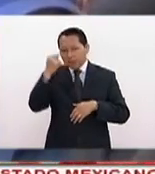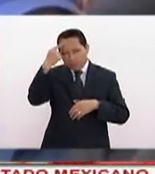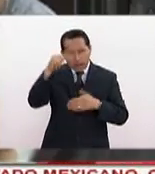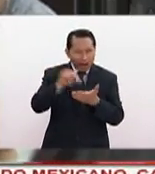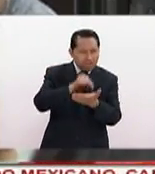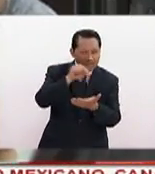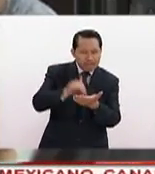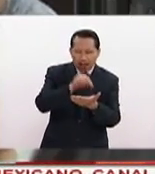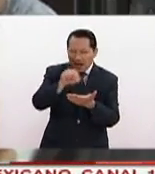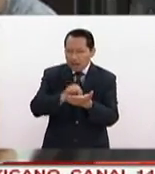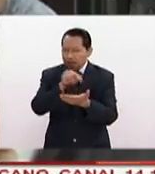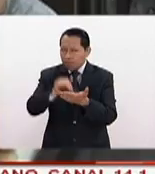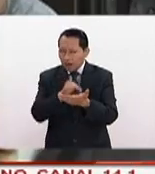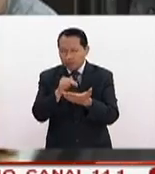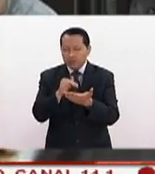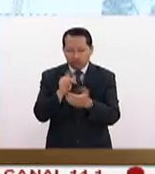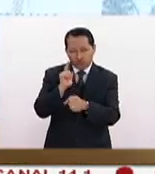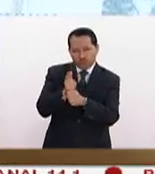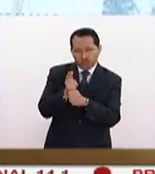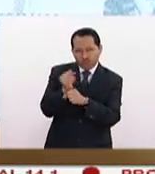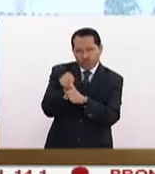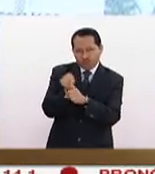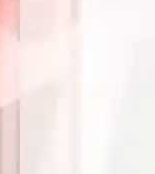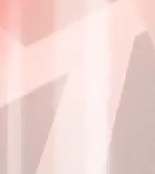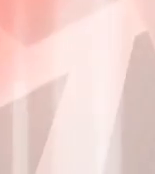obtención de las firmas ciudadanas.